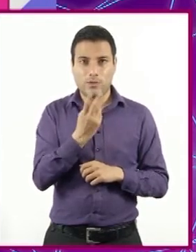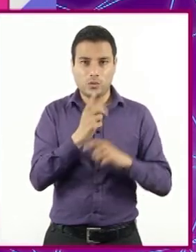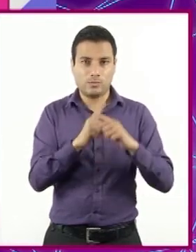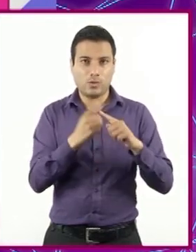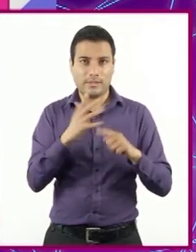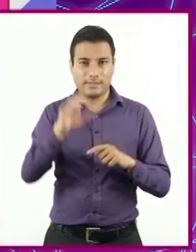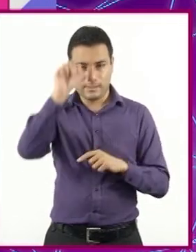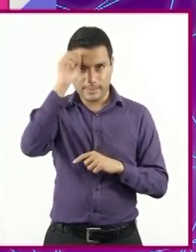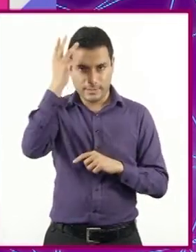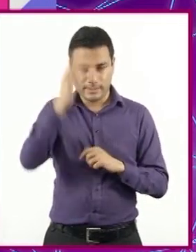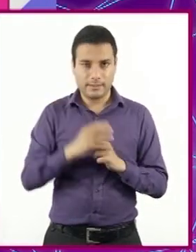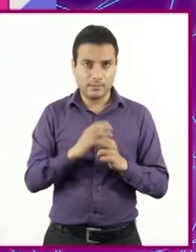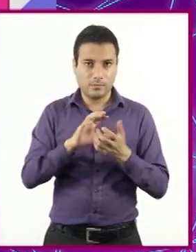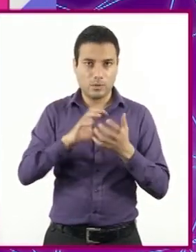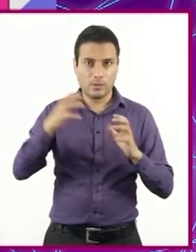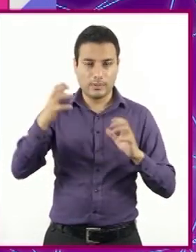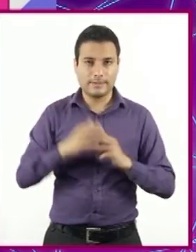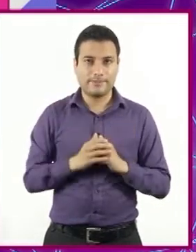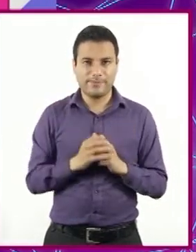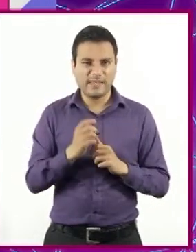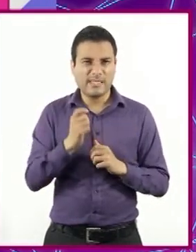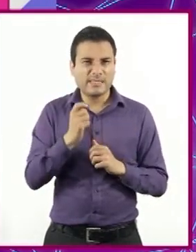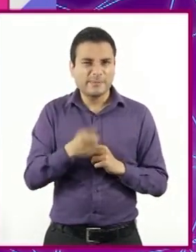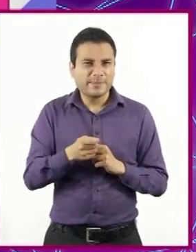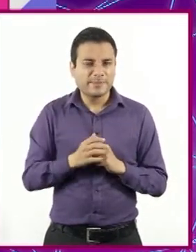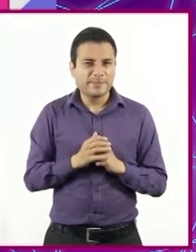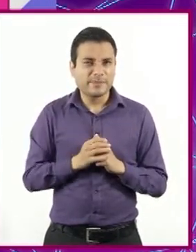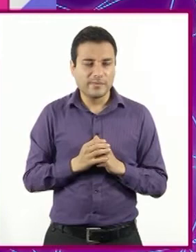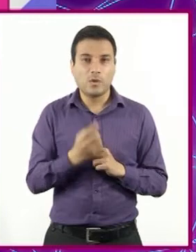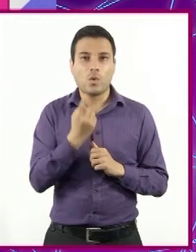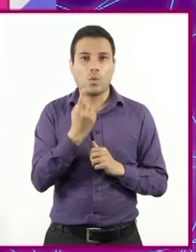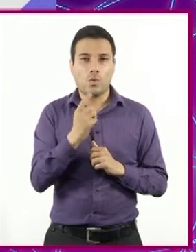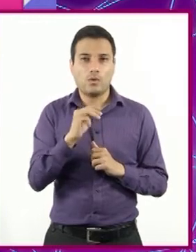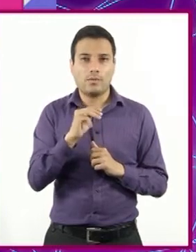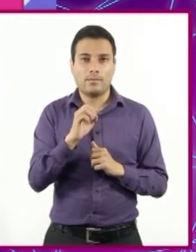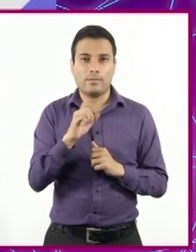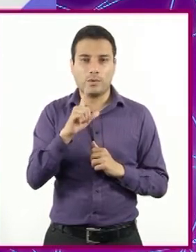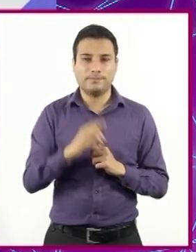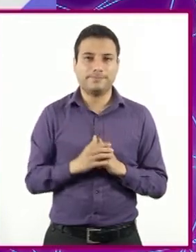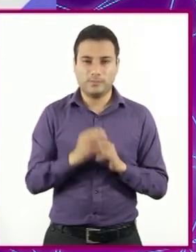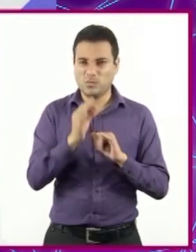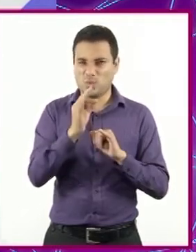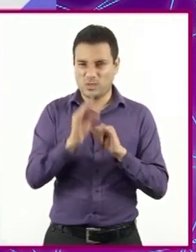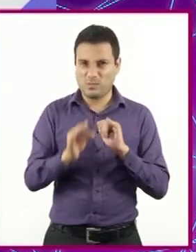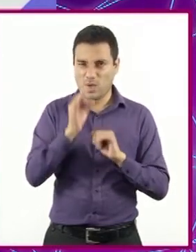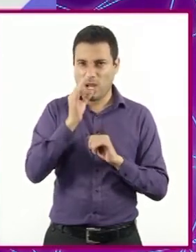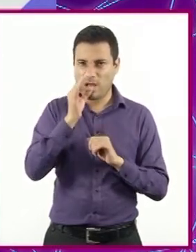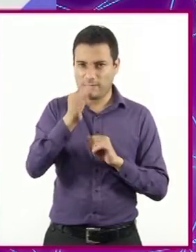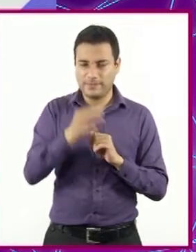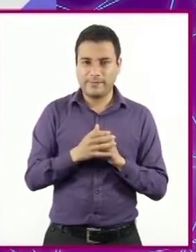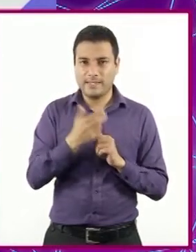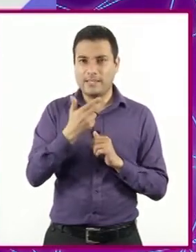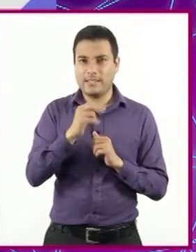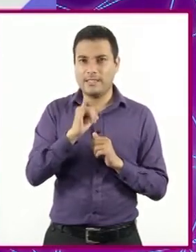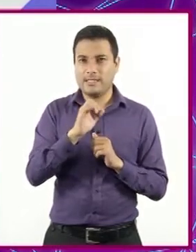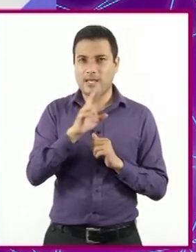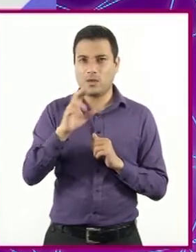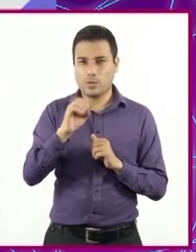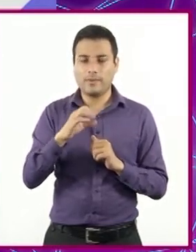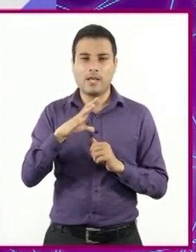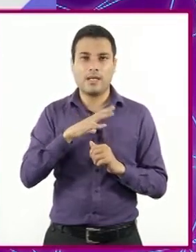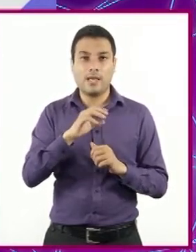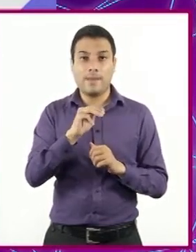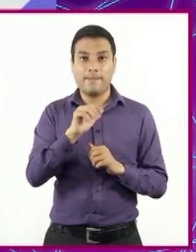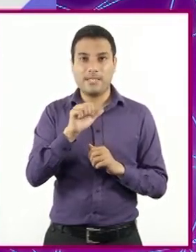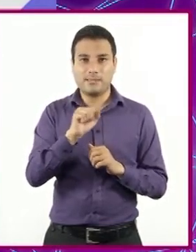la 23 moléculas, lo que equivale a un mol. Por último, está el hierro, que tiene una